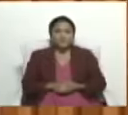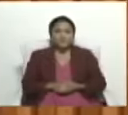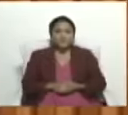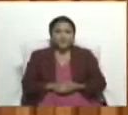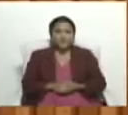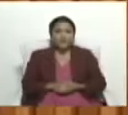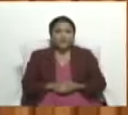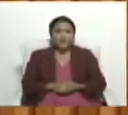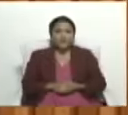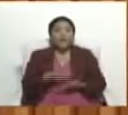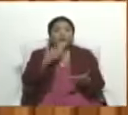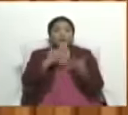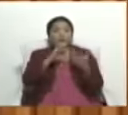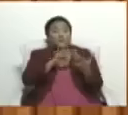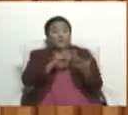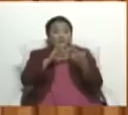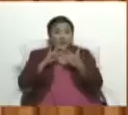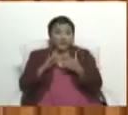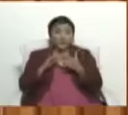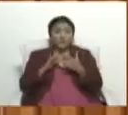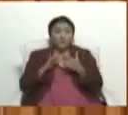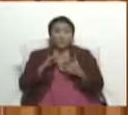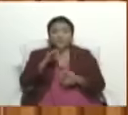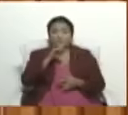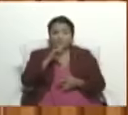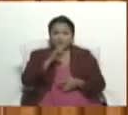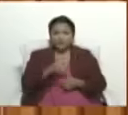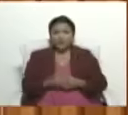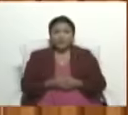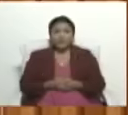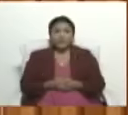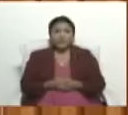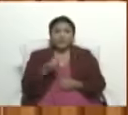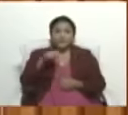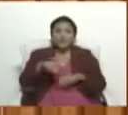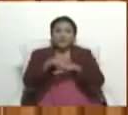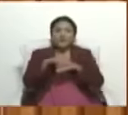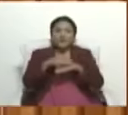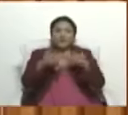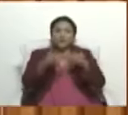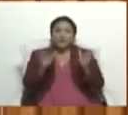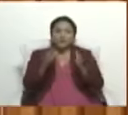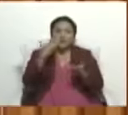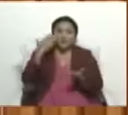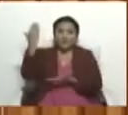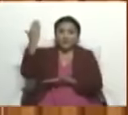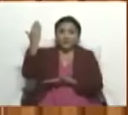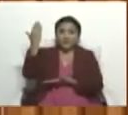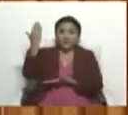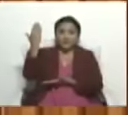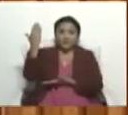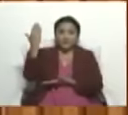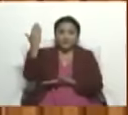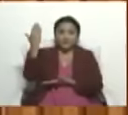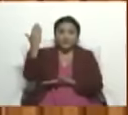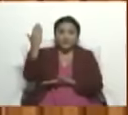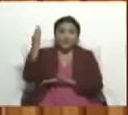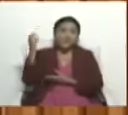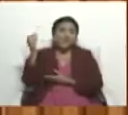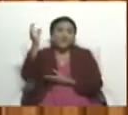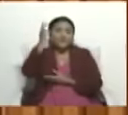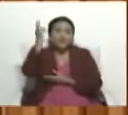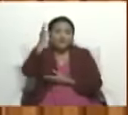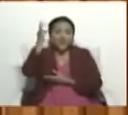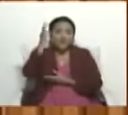Así es, Barry, gracias por el contacto informativo que establecemos a esta hora desde la sede del Ministerio Público y de inmediato vamos a escuchar declaraciones del Fiscal General